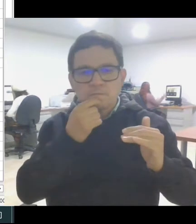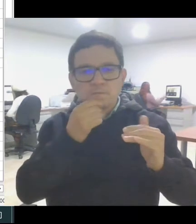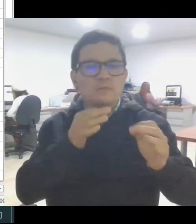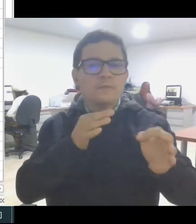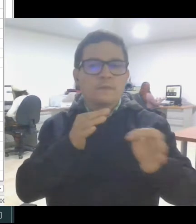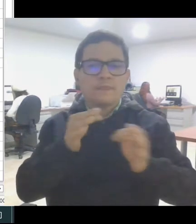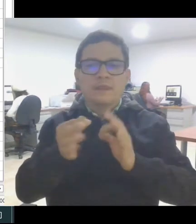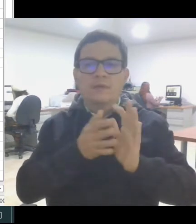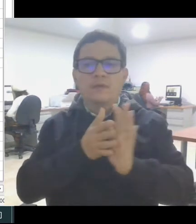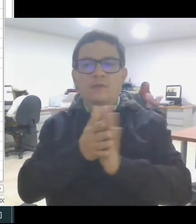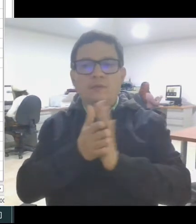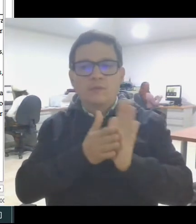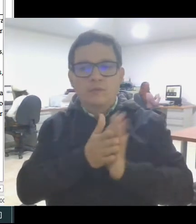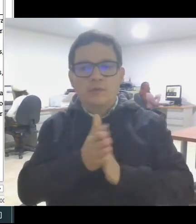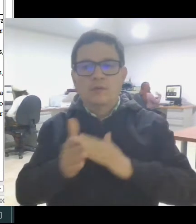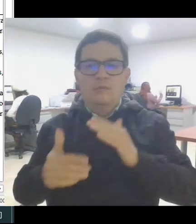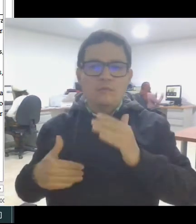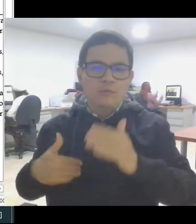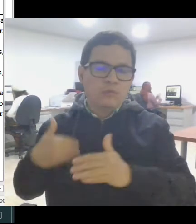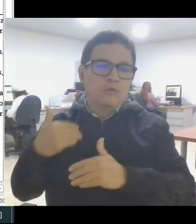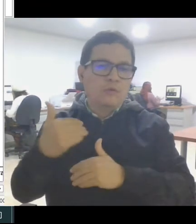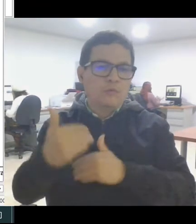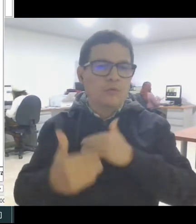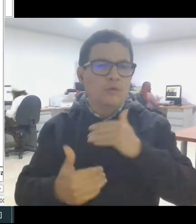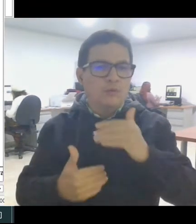el paso a paso.